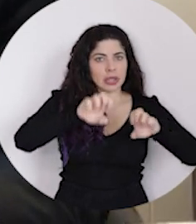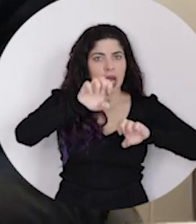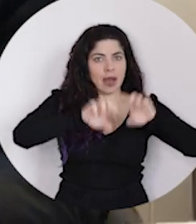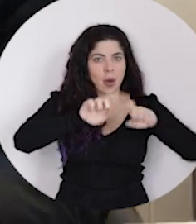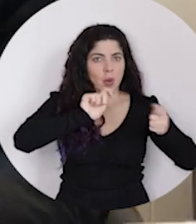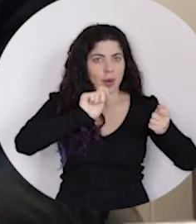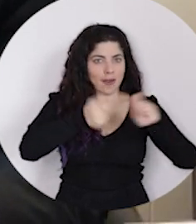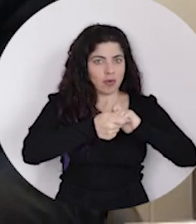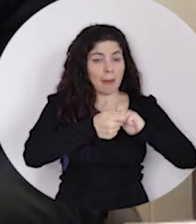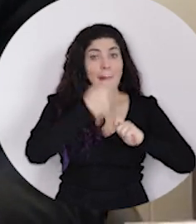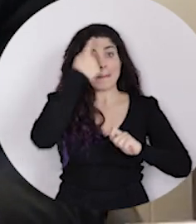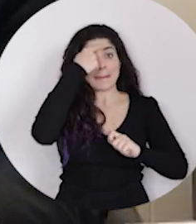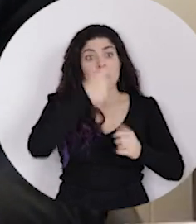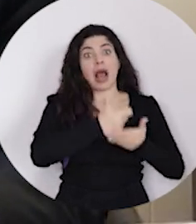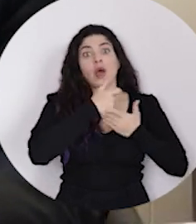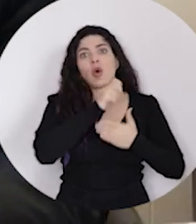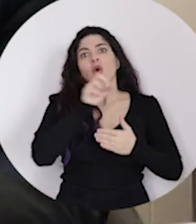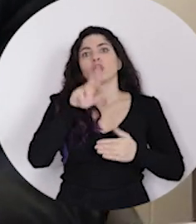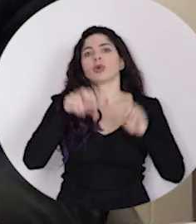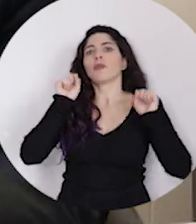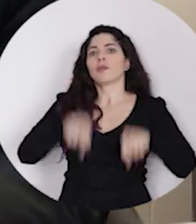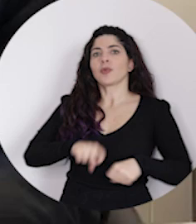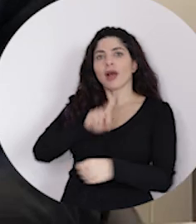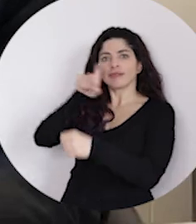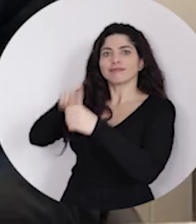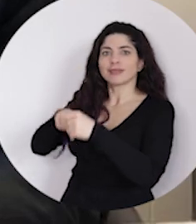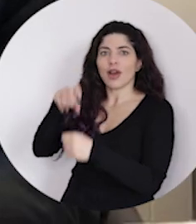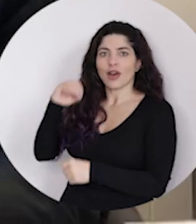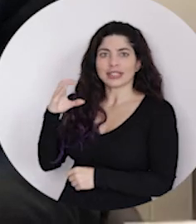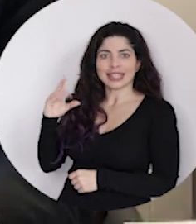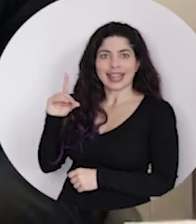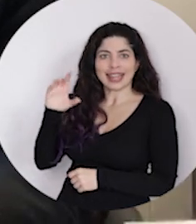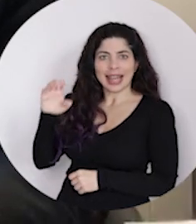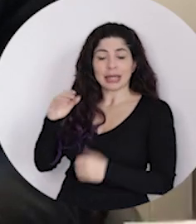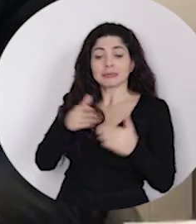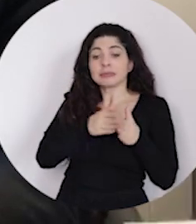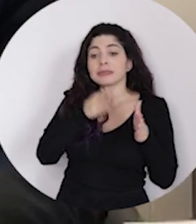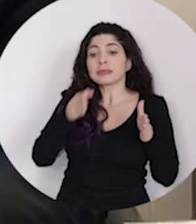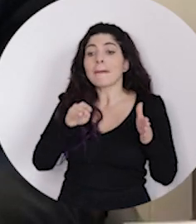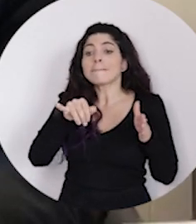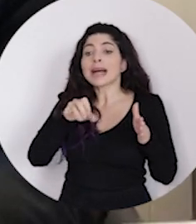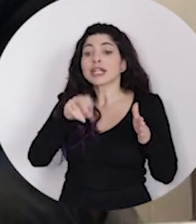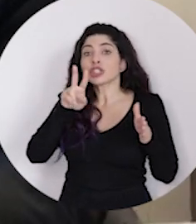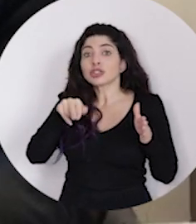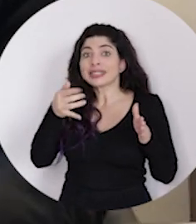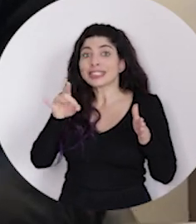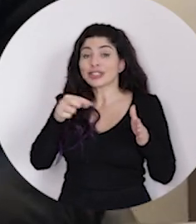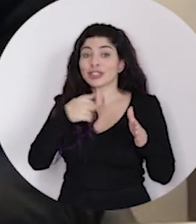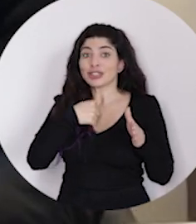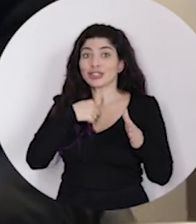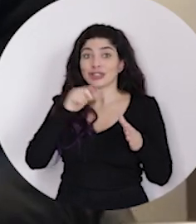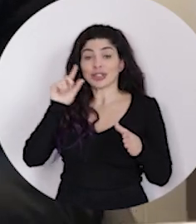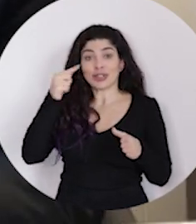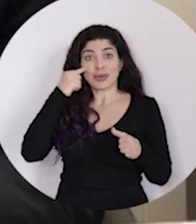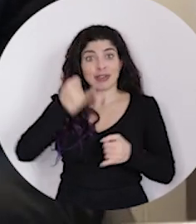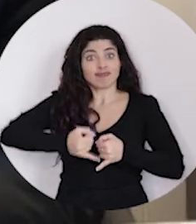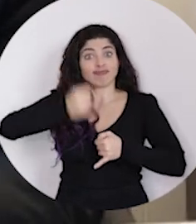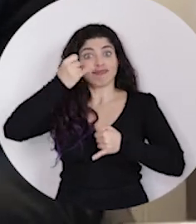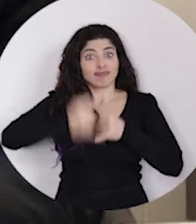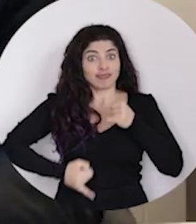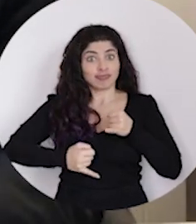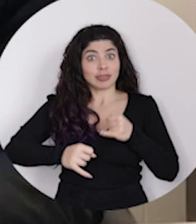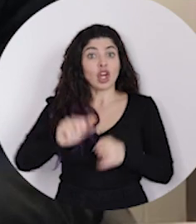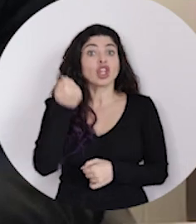revisión, evaluación y reforma para la incorporación de Costa Rica a la OCDE. Para mayo de 2018, al finalizar mi